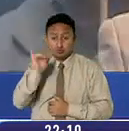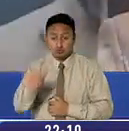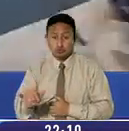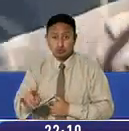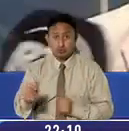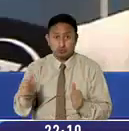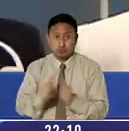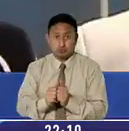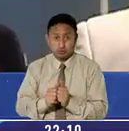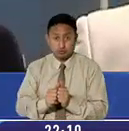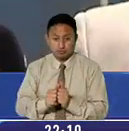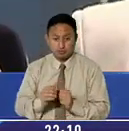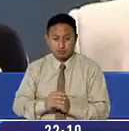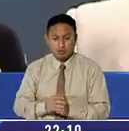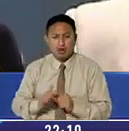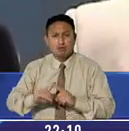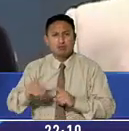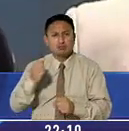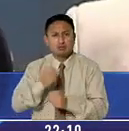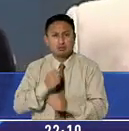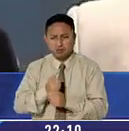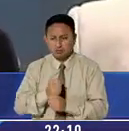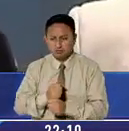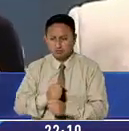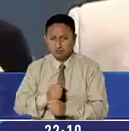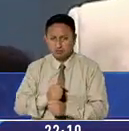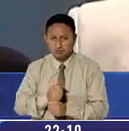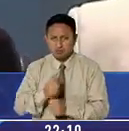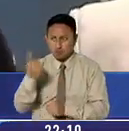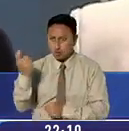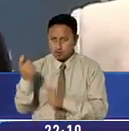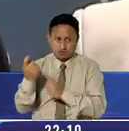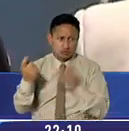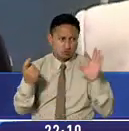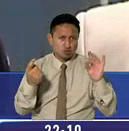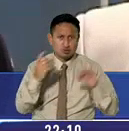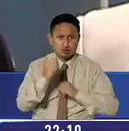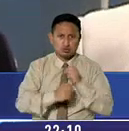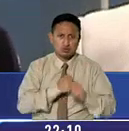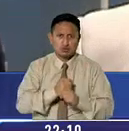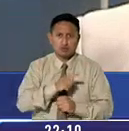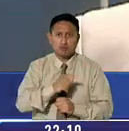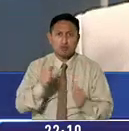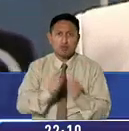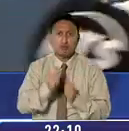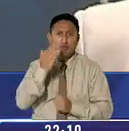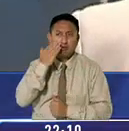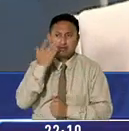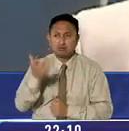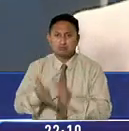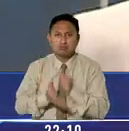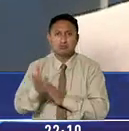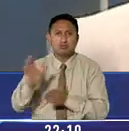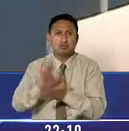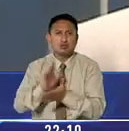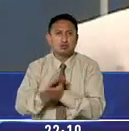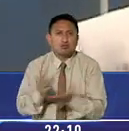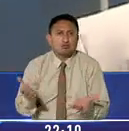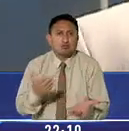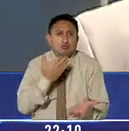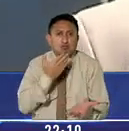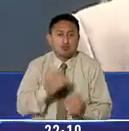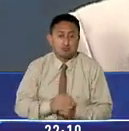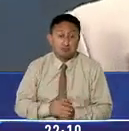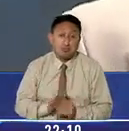ellos. Pero si trabajaban de 11 de la mañana a 8 de la noche con la mamá en este caso, ¿cómo iban a la escuela entonces? O sea, me imagino que había,